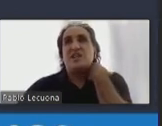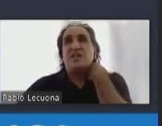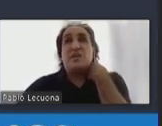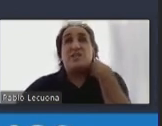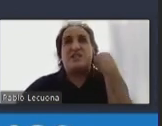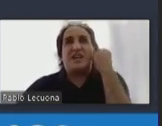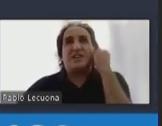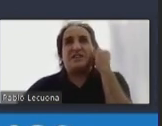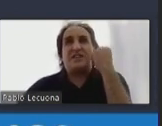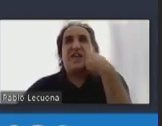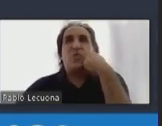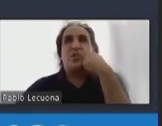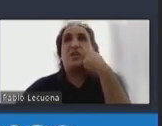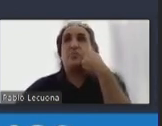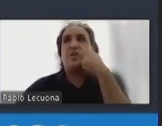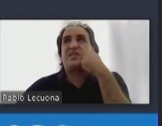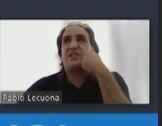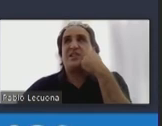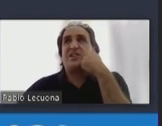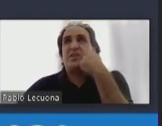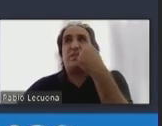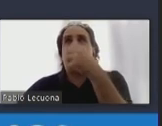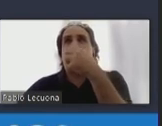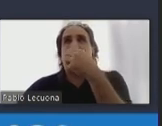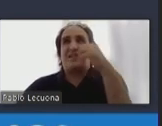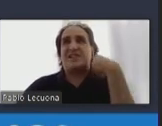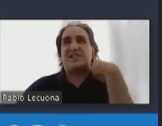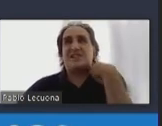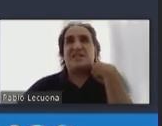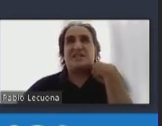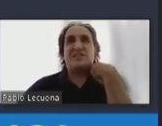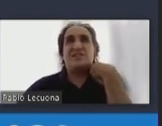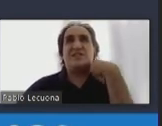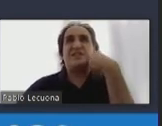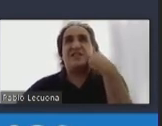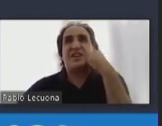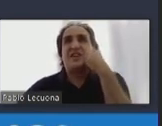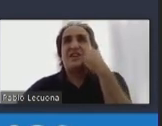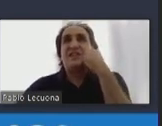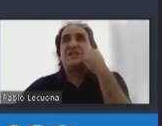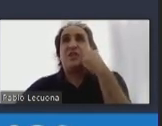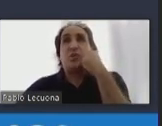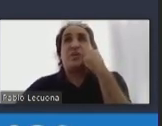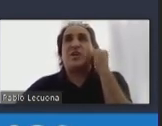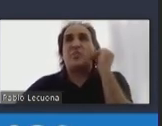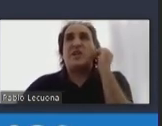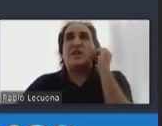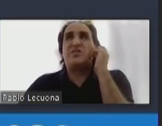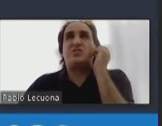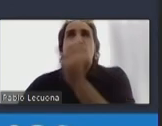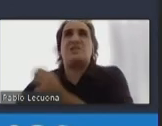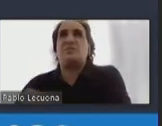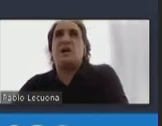también. Pensar cada uno qué puede hacer para que la accesibilidad se visibilice y se incorpore como